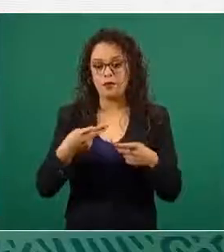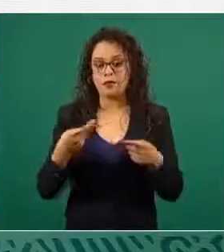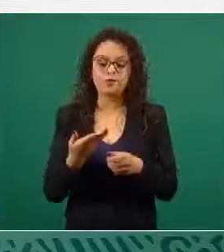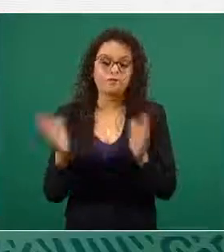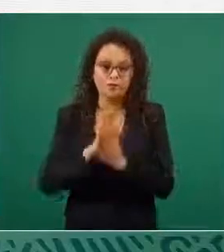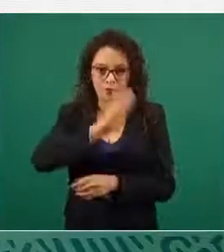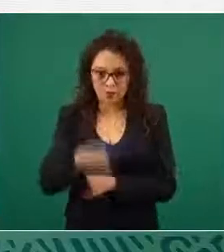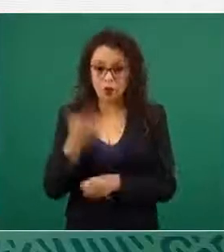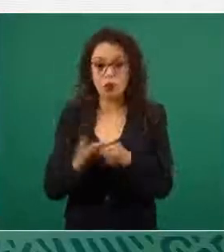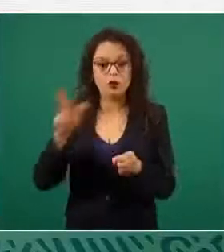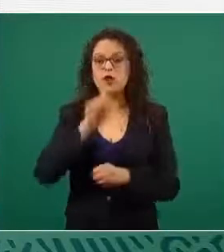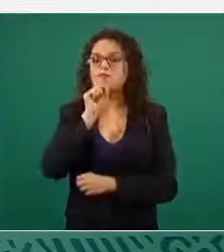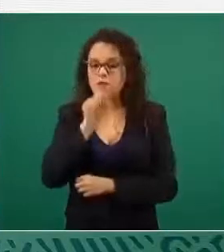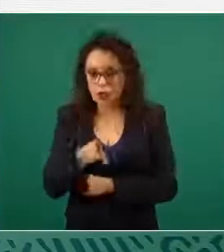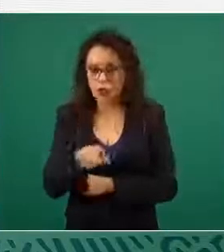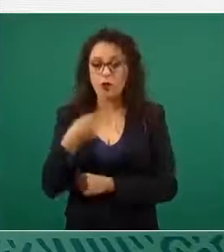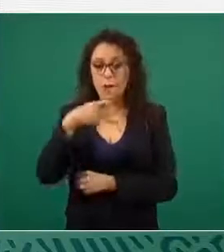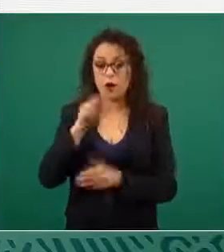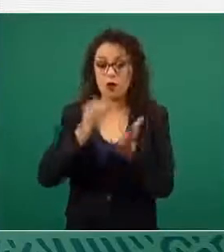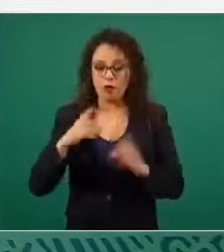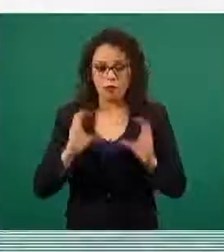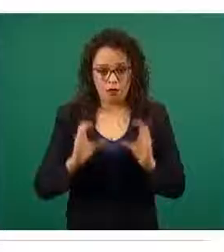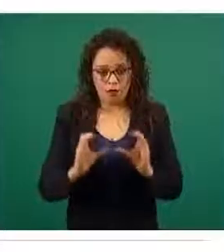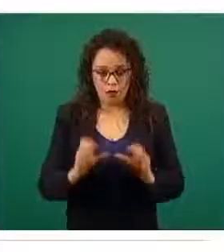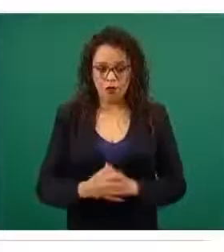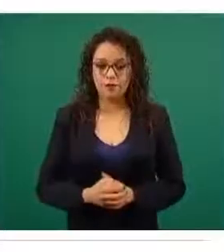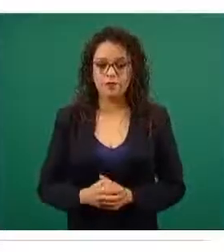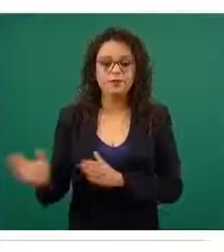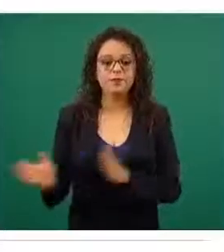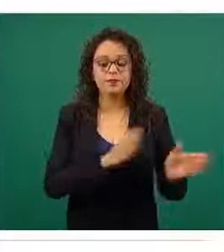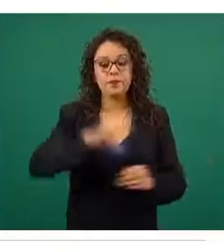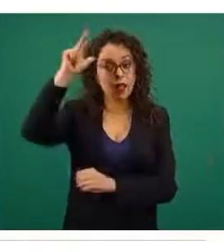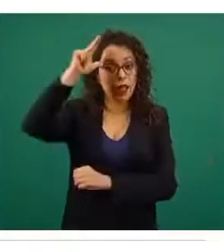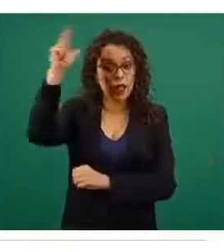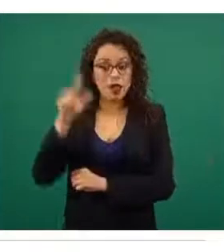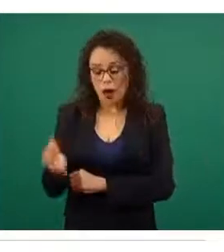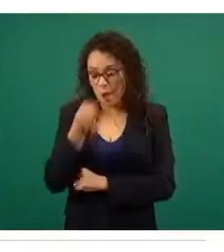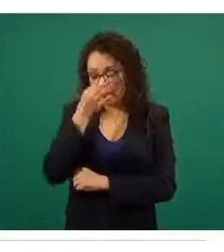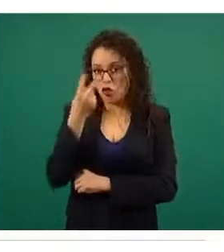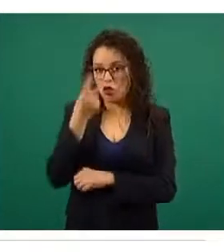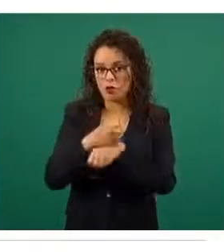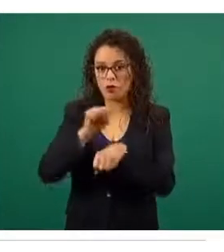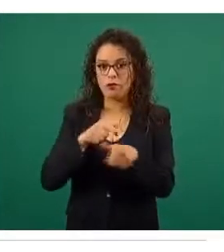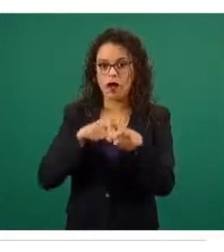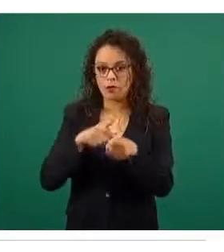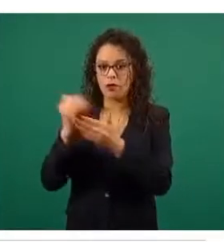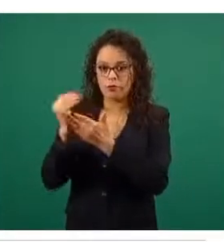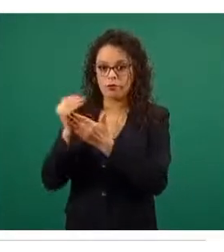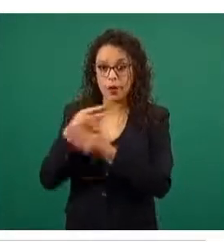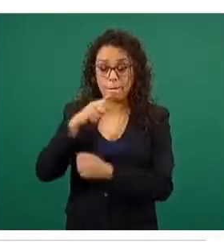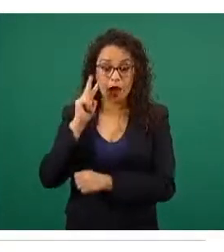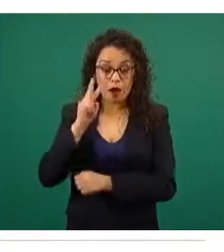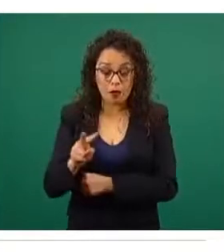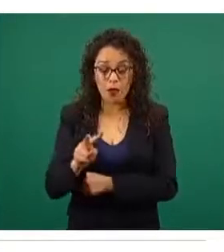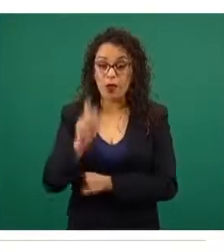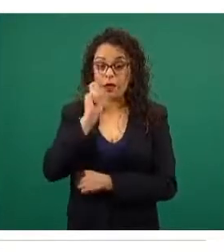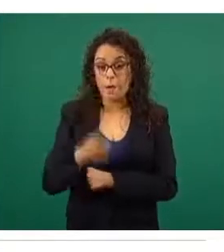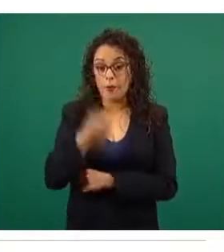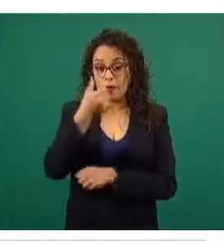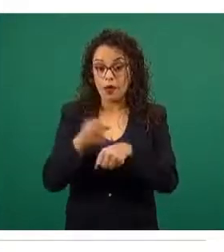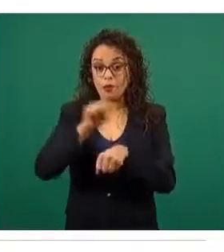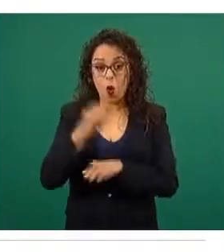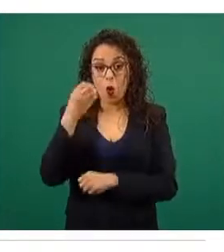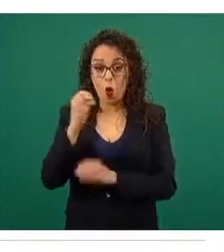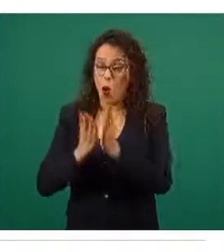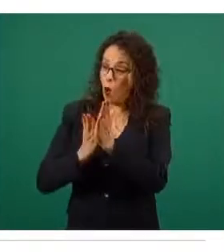en fase de ascenso, está todavía en semáforo naranja, pero hay que tener cuidado. La siguiente, Hidalgo tiene apenas 2 semanas de descenso, pero vean la tendencia de ascenso que tuvo desde la primera semana de octubre, lo mismo